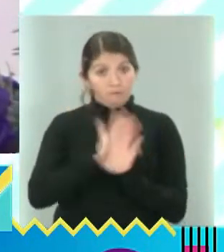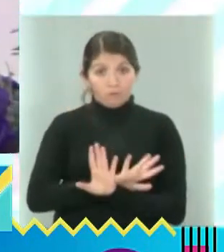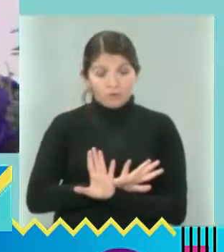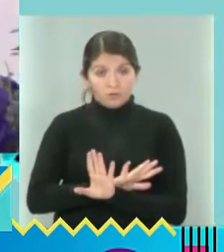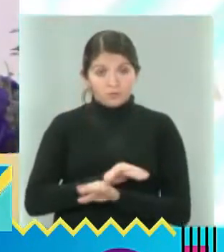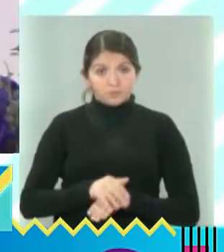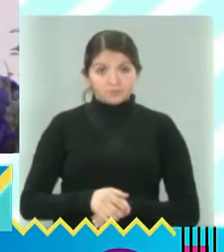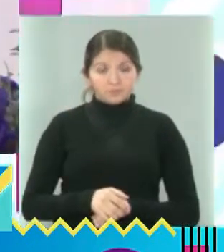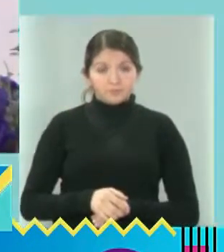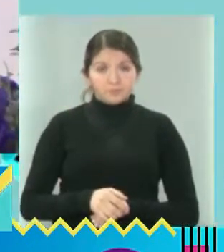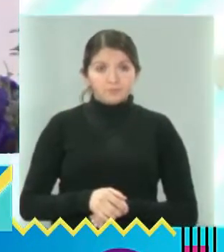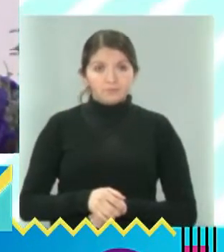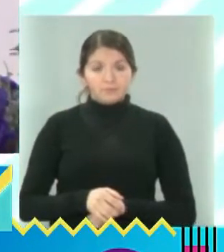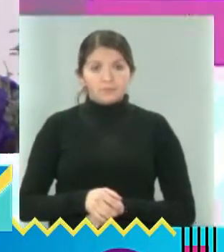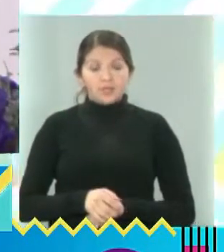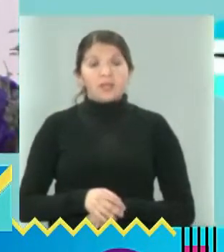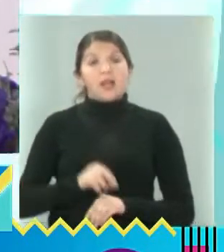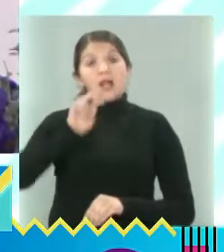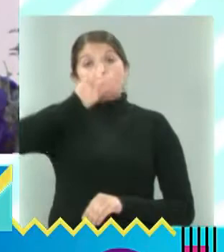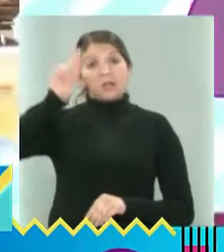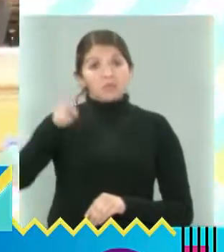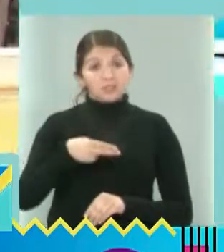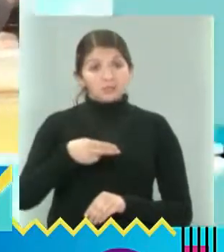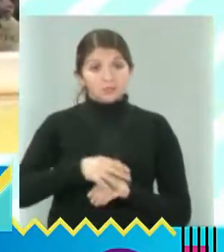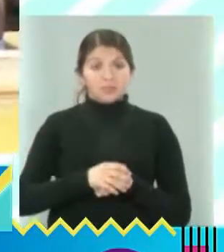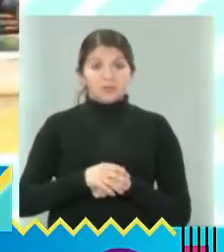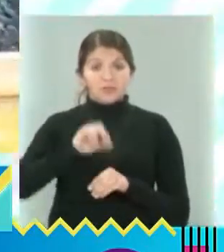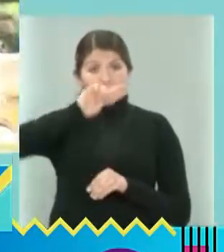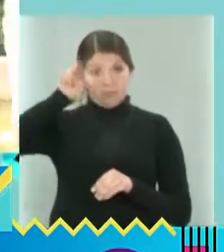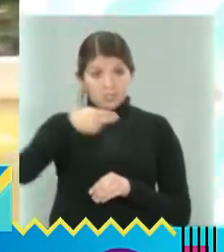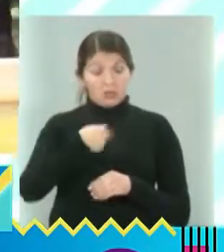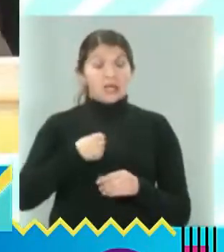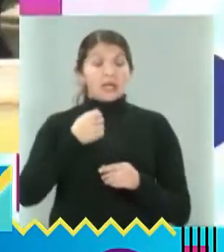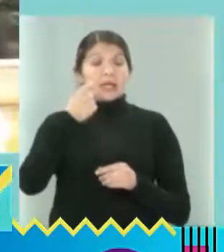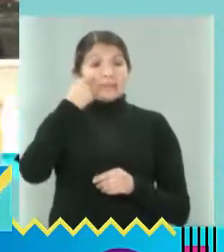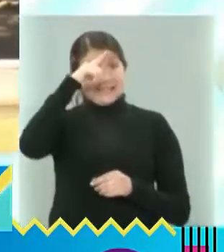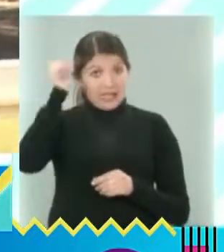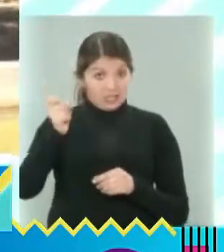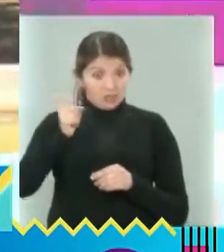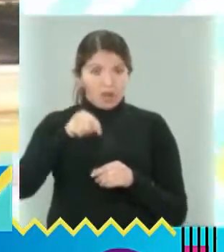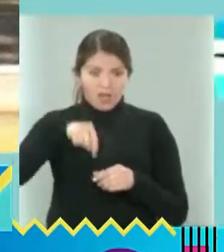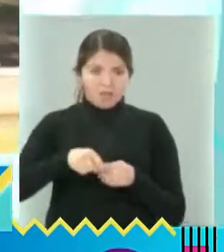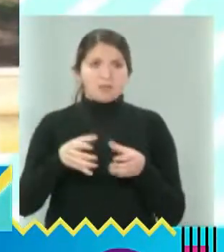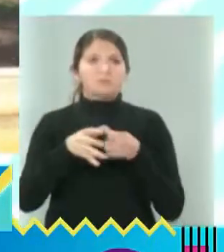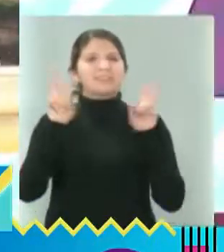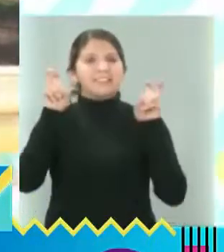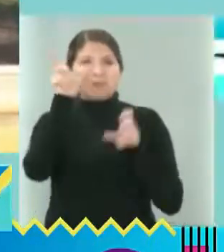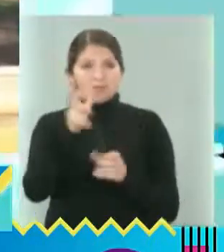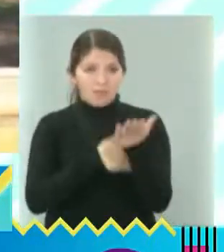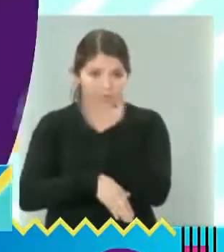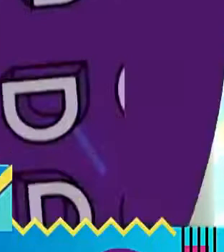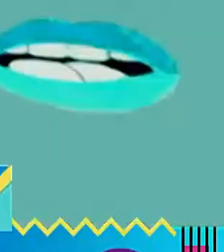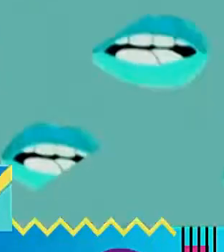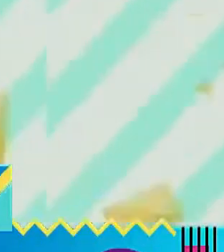En mucho ha venido a contribuir la Convención Internacional de los Derechos de la Persona con Discapacidad con esta nueva mirada